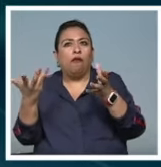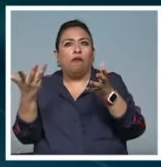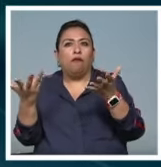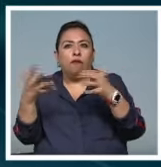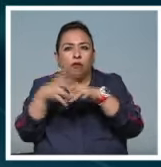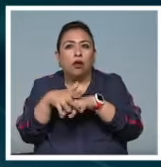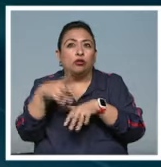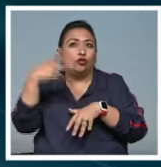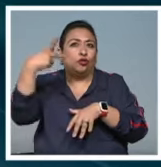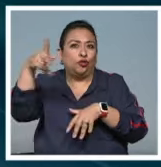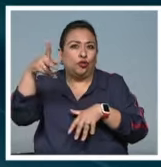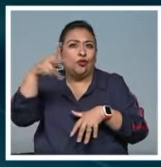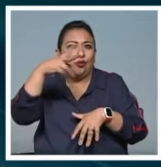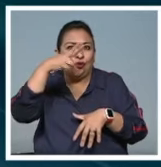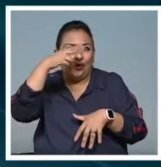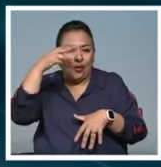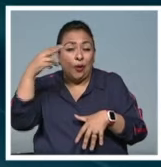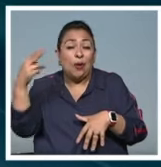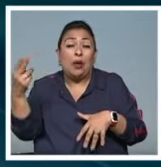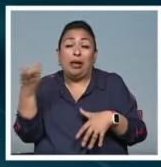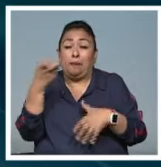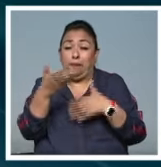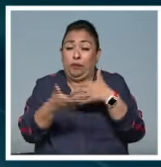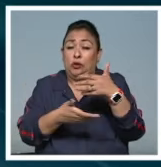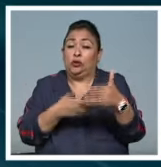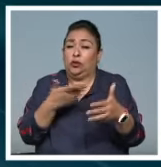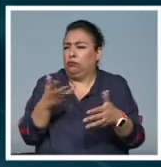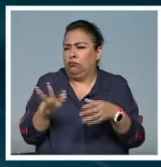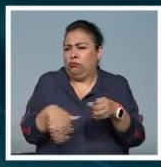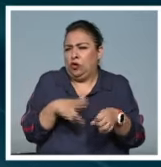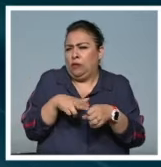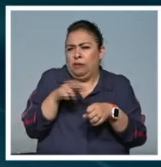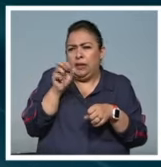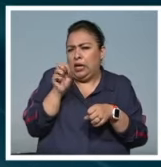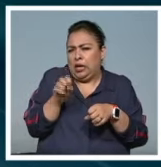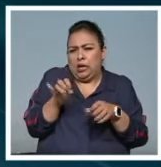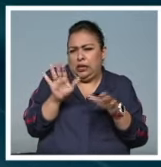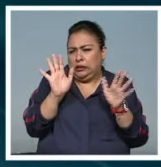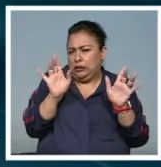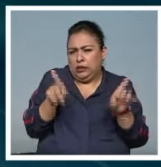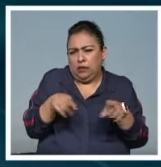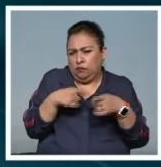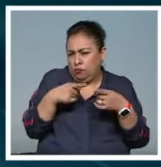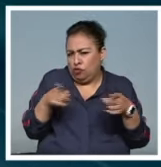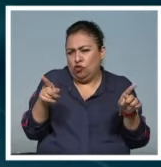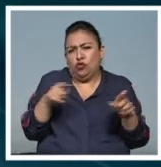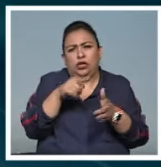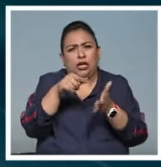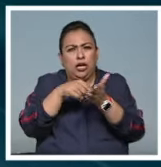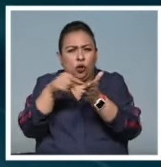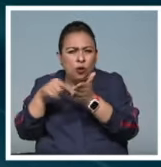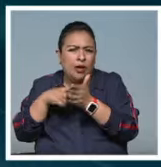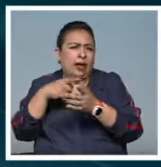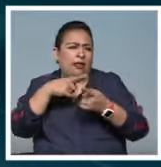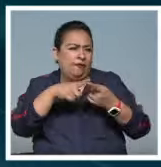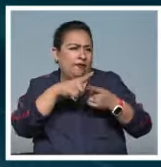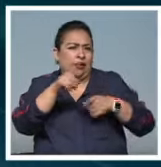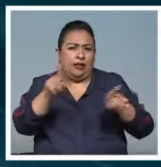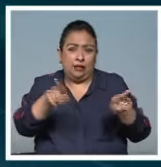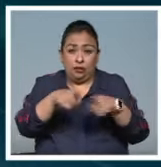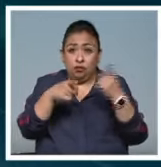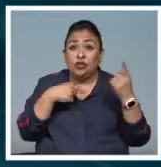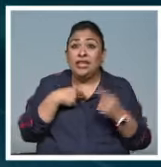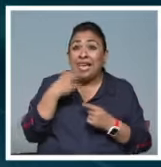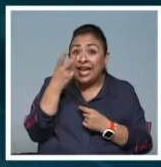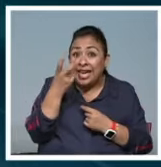con músicas de allá, ¿no? Esto es un proceso bastante normal en la música y en las geografías de la música. Entonces,